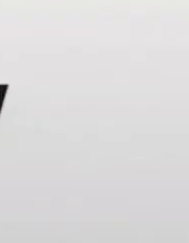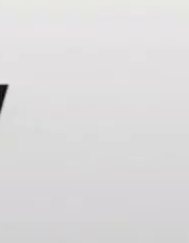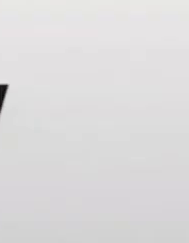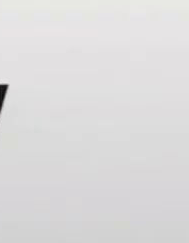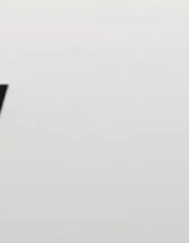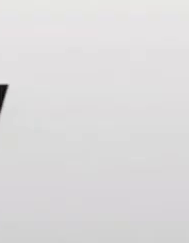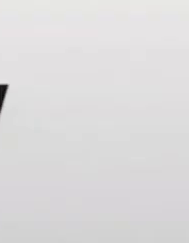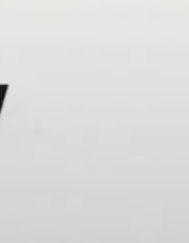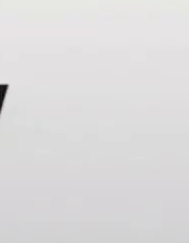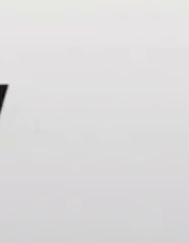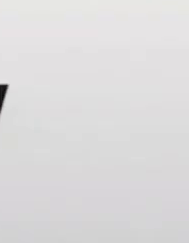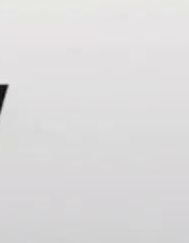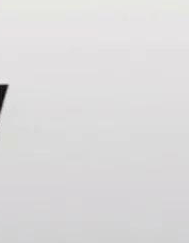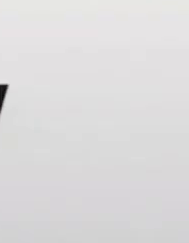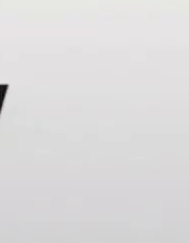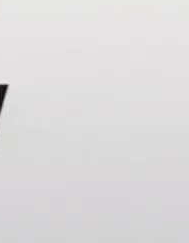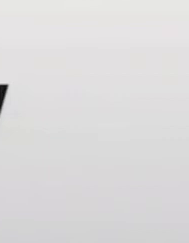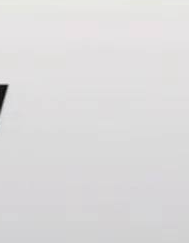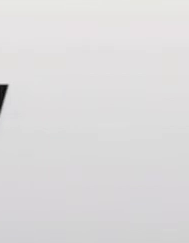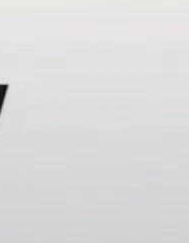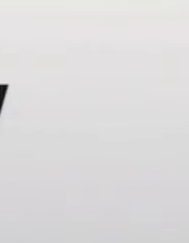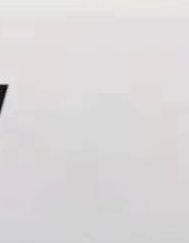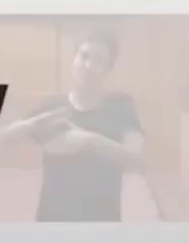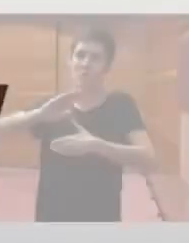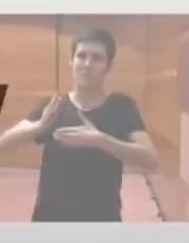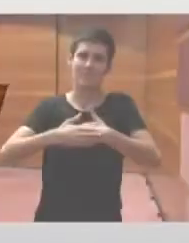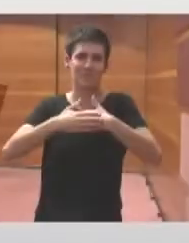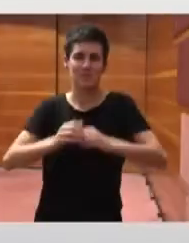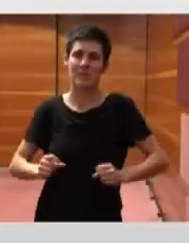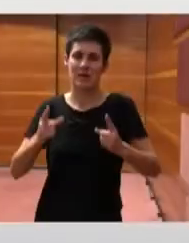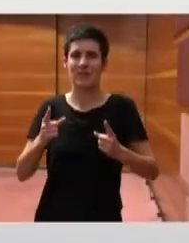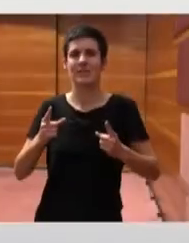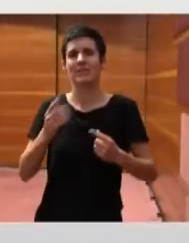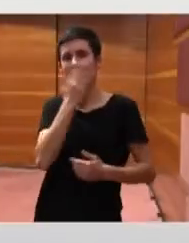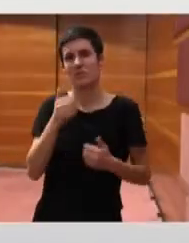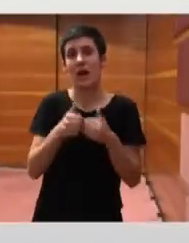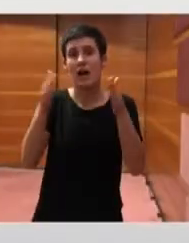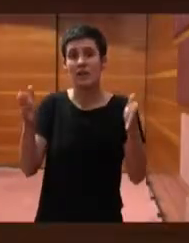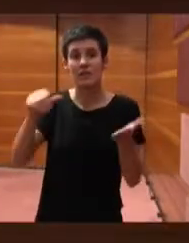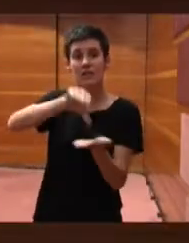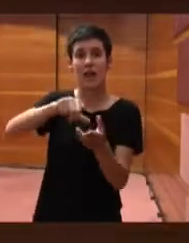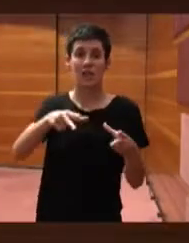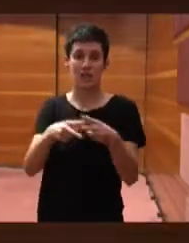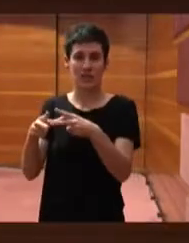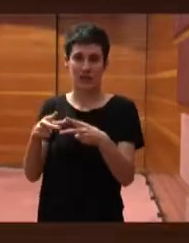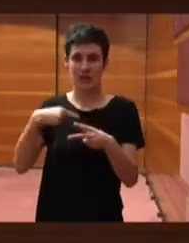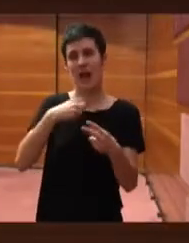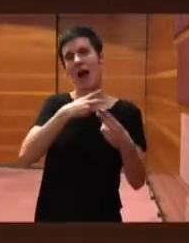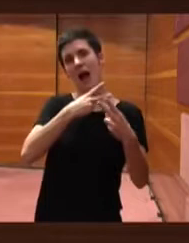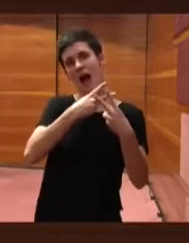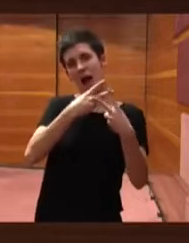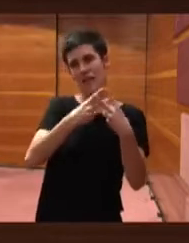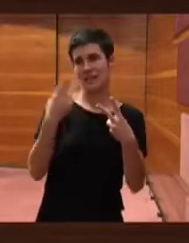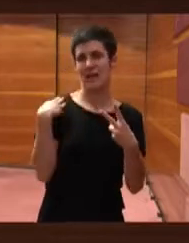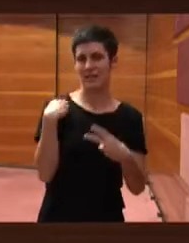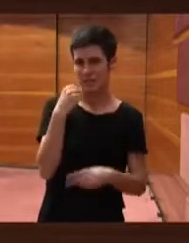última parte del acto de clausura del primer curso de la EI, la Escuela Abierta de la Ciudadanía. Ese es el hashtag, lo